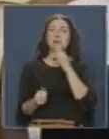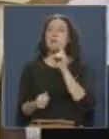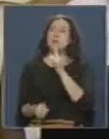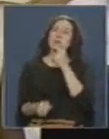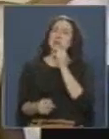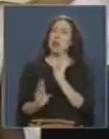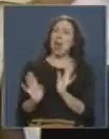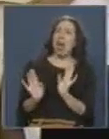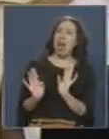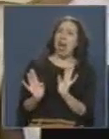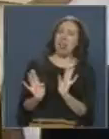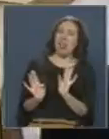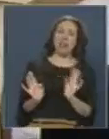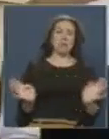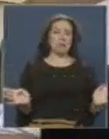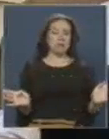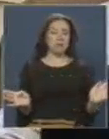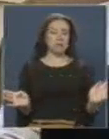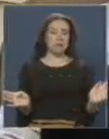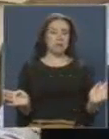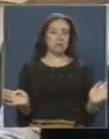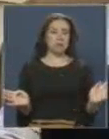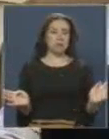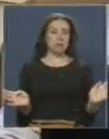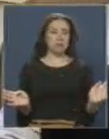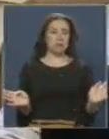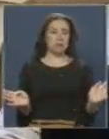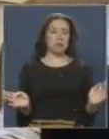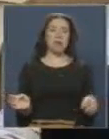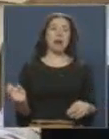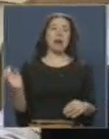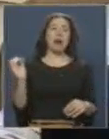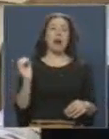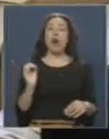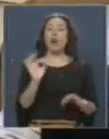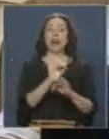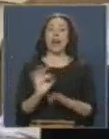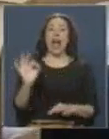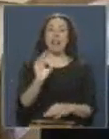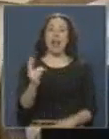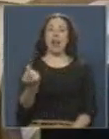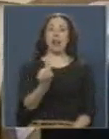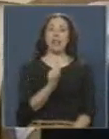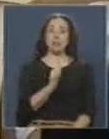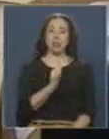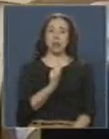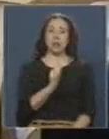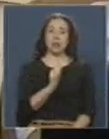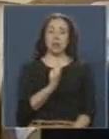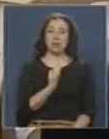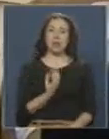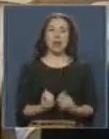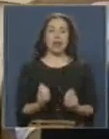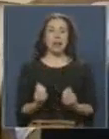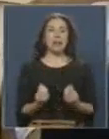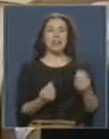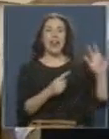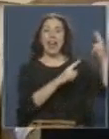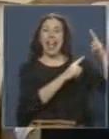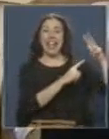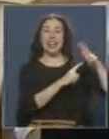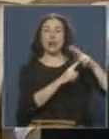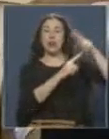sospechoso, o simplemente no nos han respondido. Y lo que pasó con la caída del helicóptero en Coyihuay no es la primera vez, presidenta.